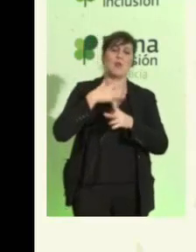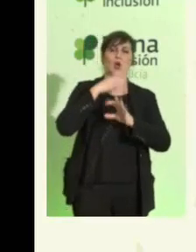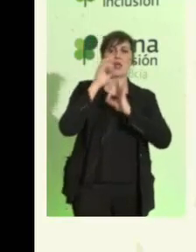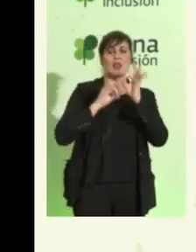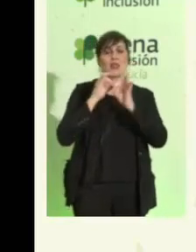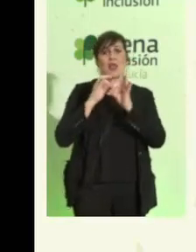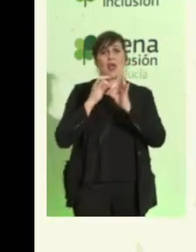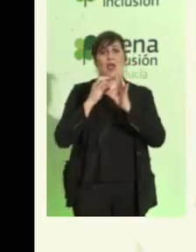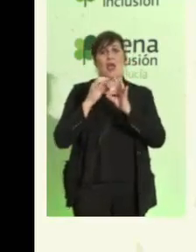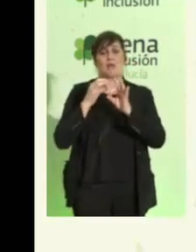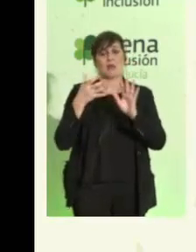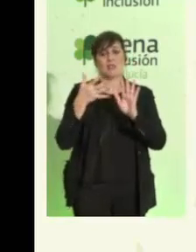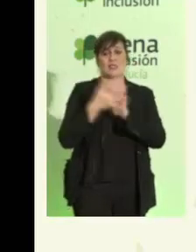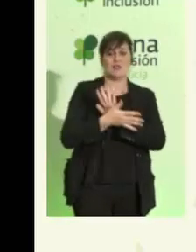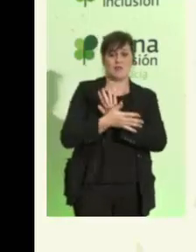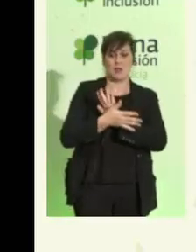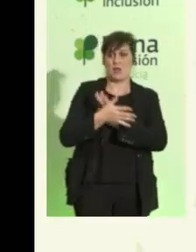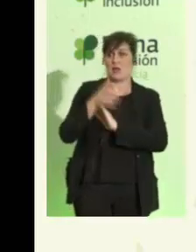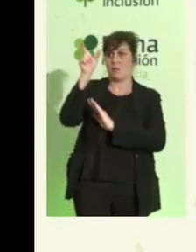el jefe o la jefa.